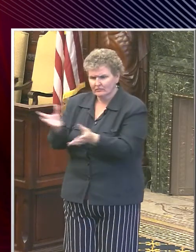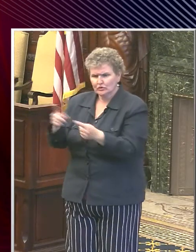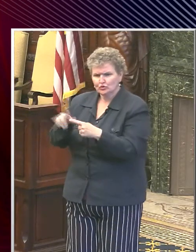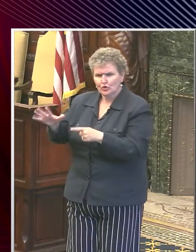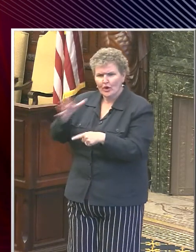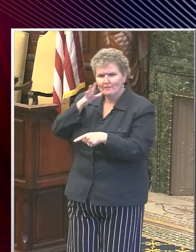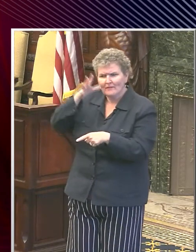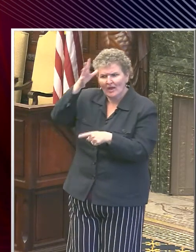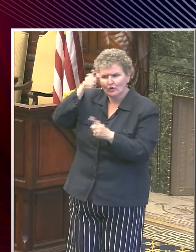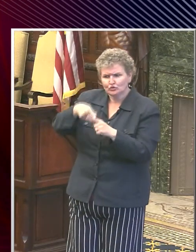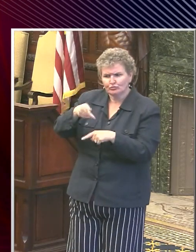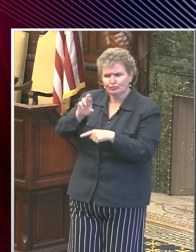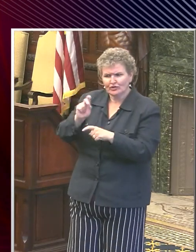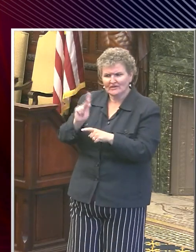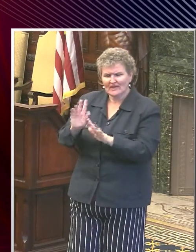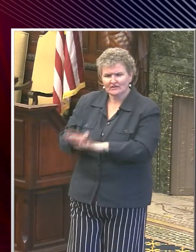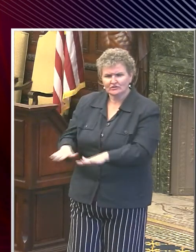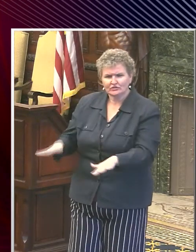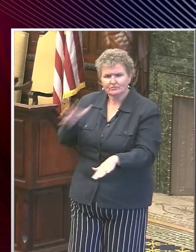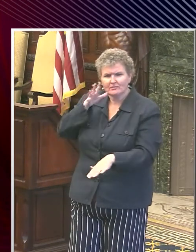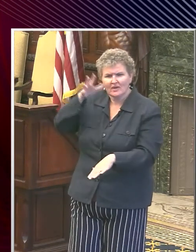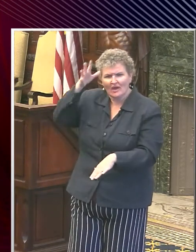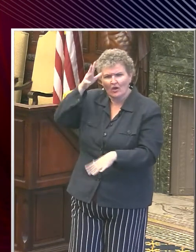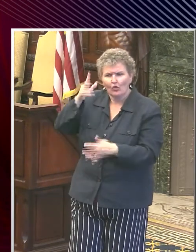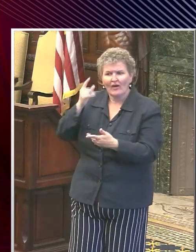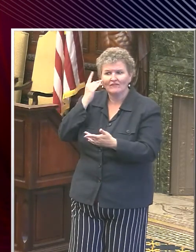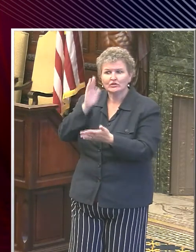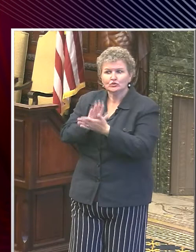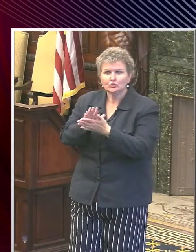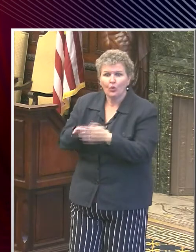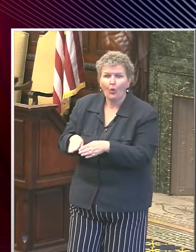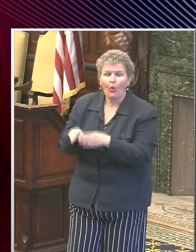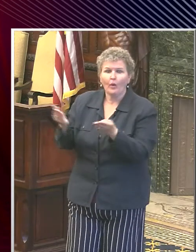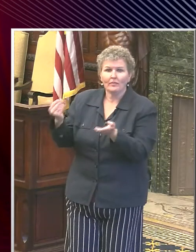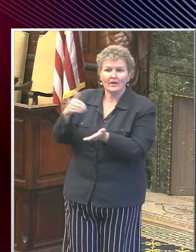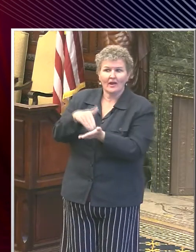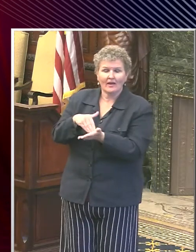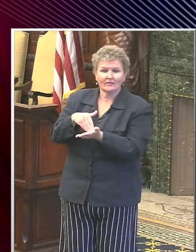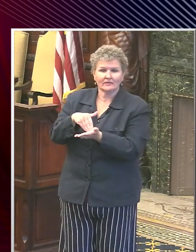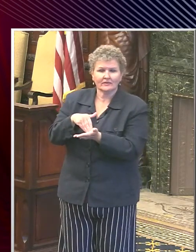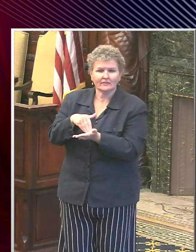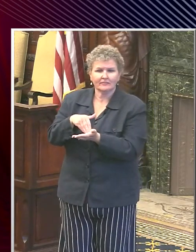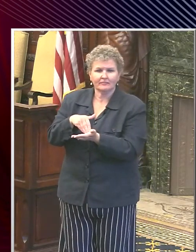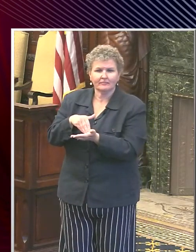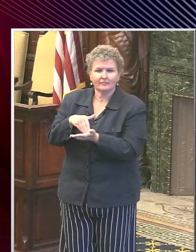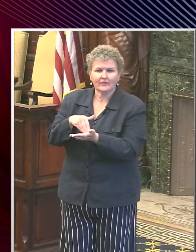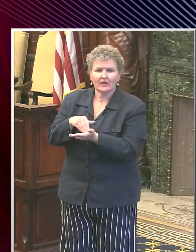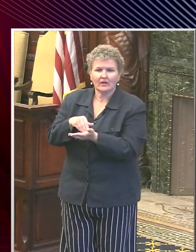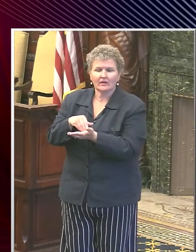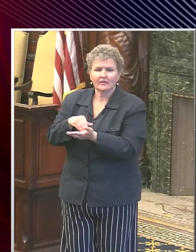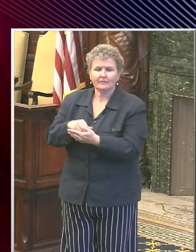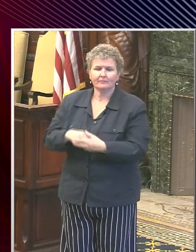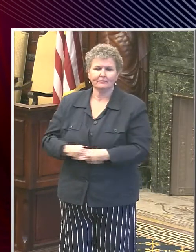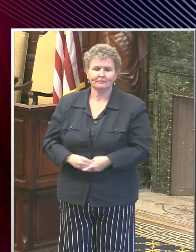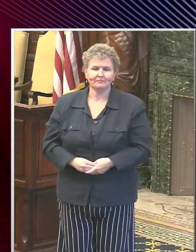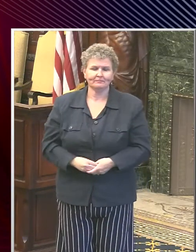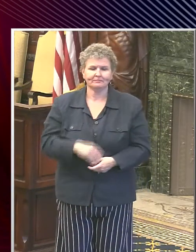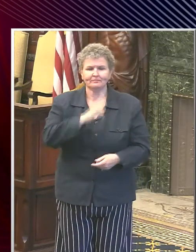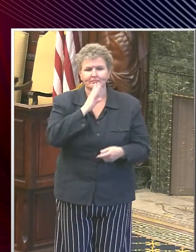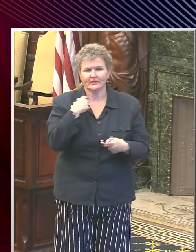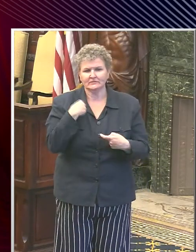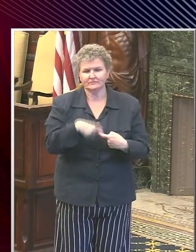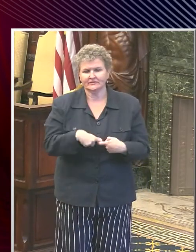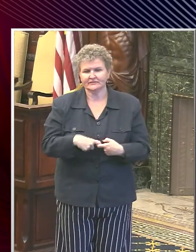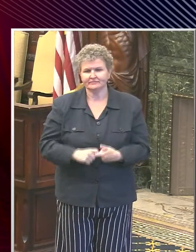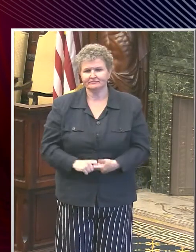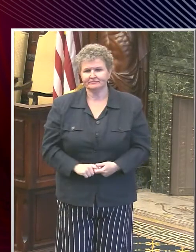I guess that's referring to the school reopening. Argenis, tu pregunta tiene que ver con el contraste entre los criterios de las